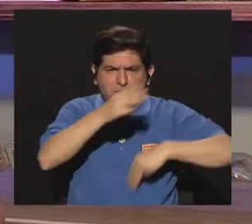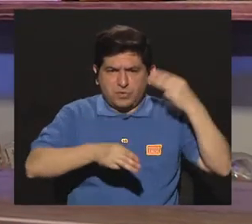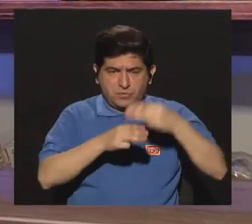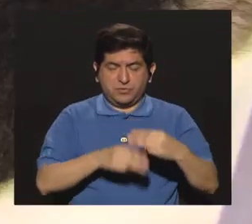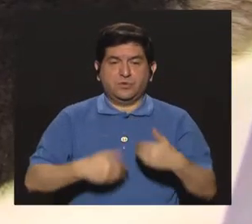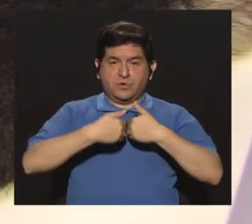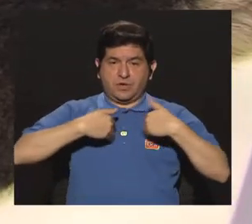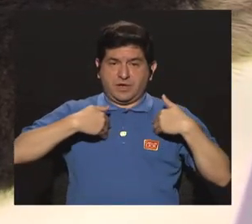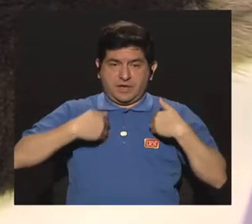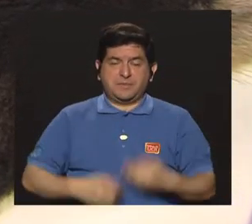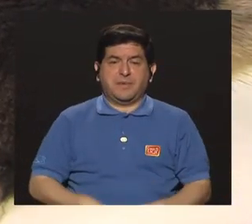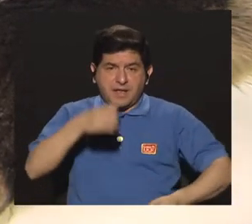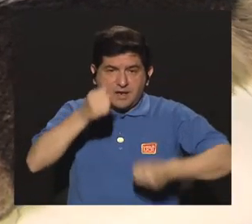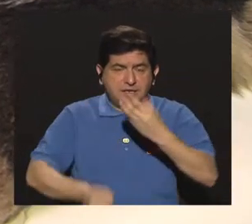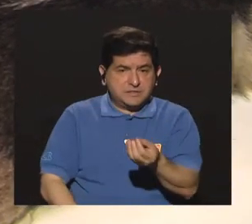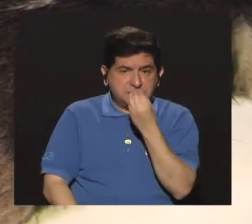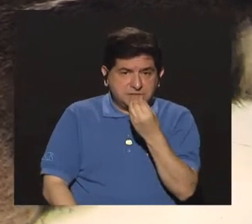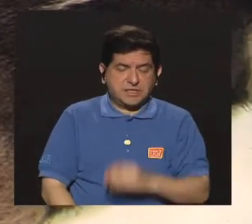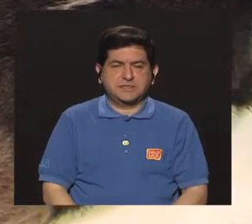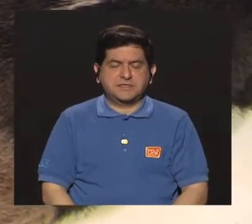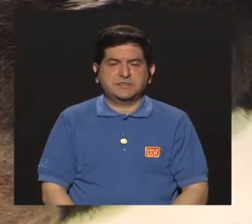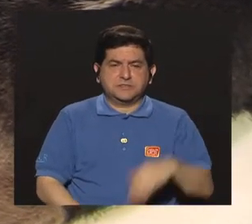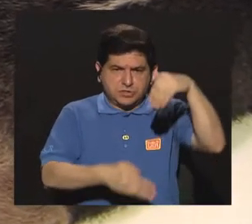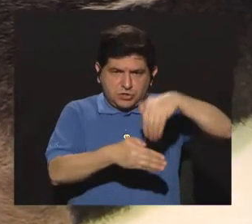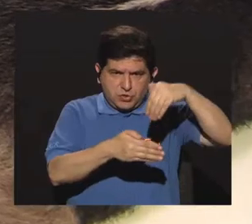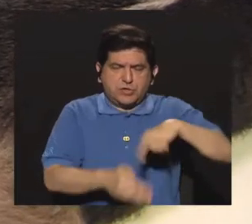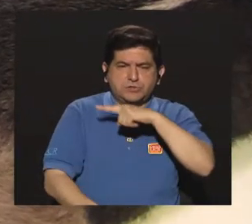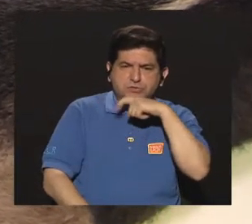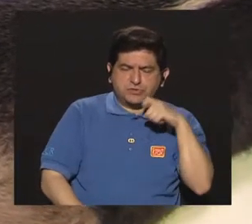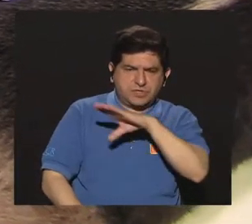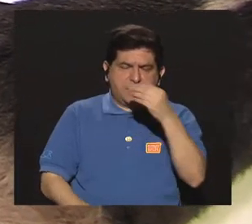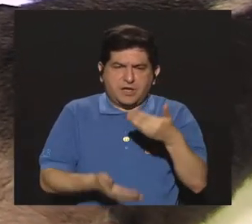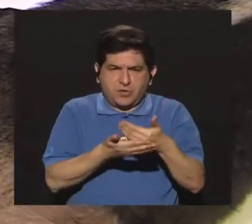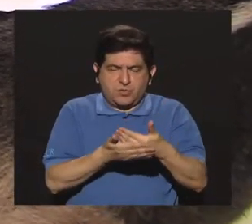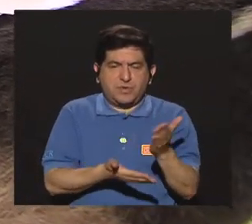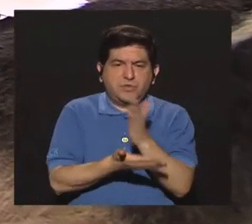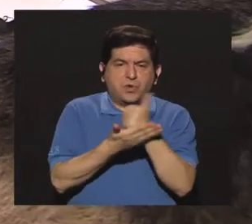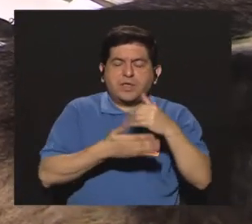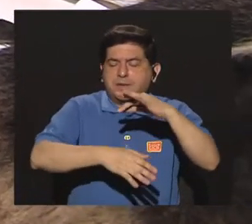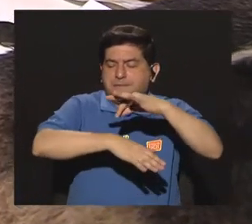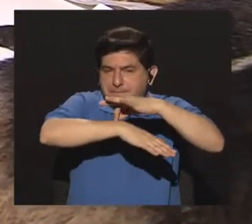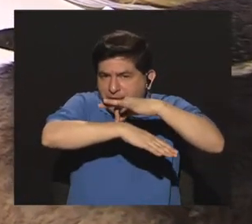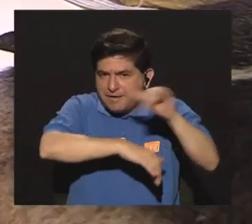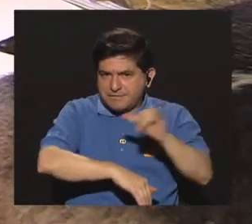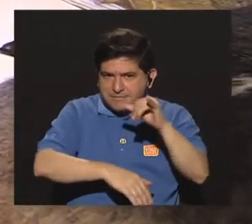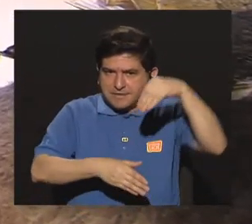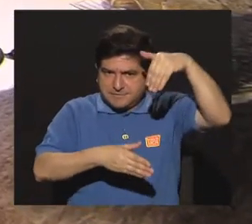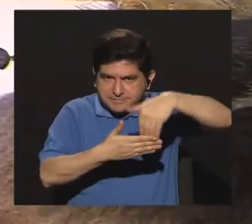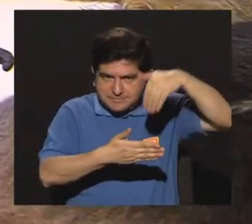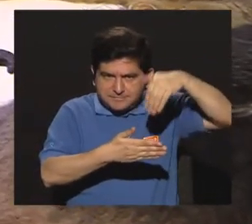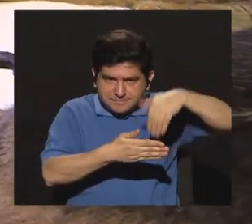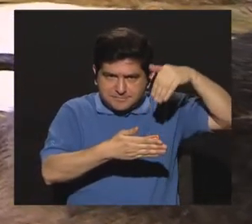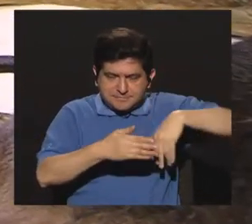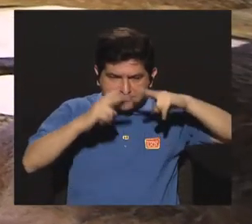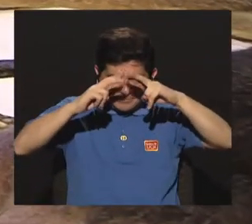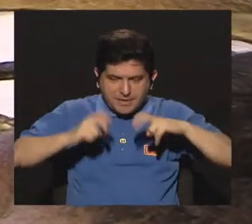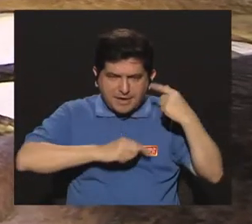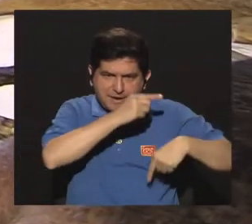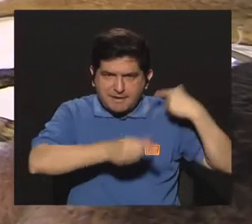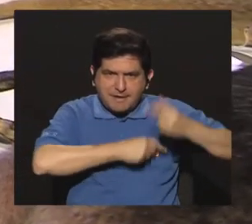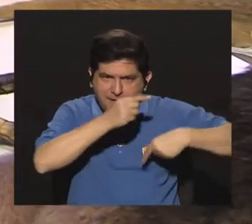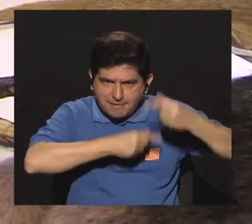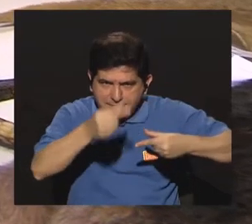como también colecciones de tejidos verdad porque también colecciones de tejidos para para análisis genéticos en una de las dos colecciones que